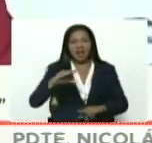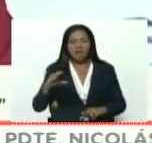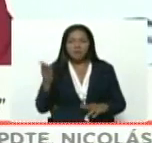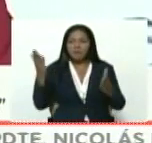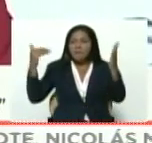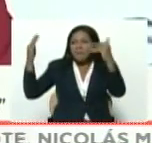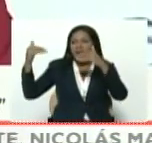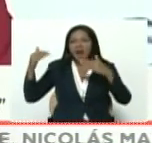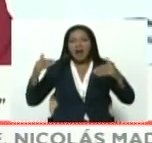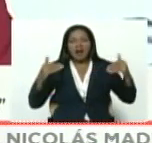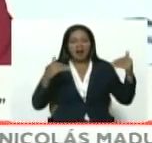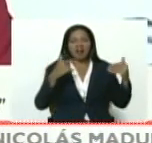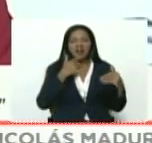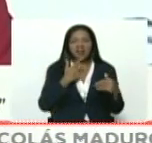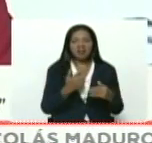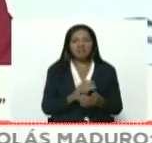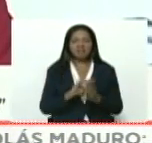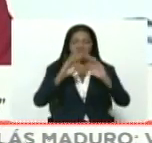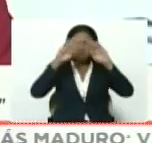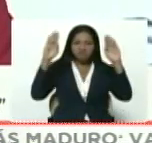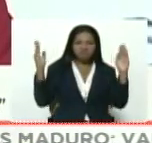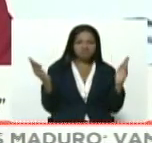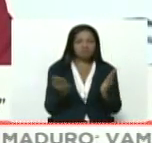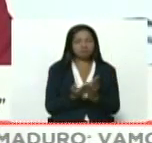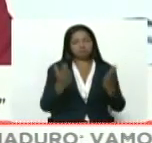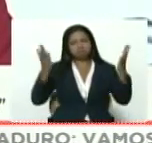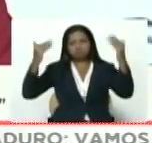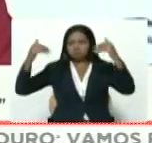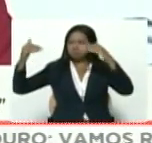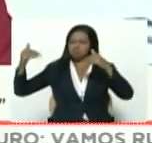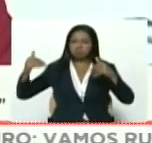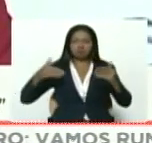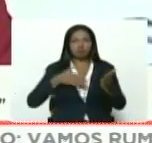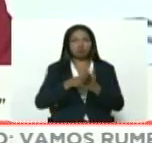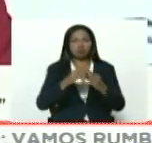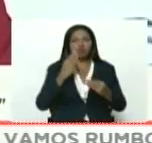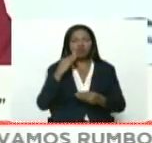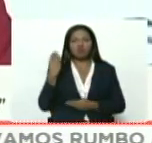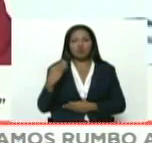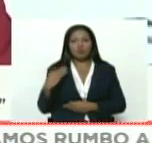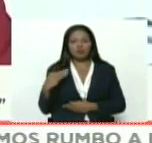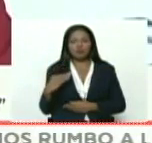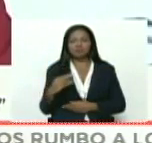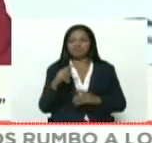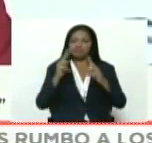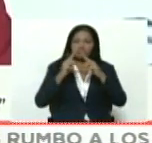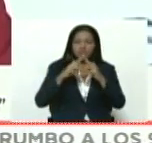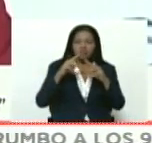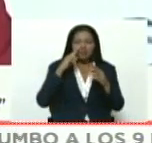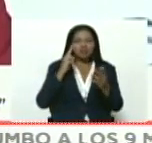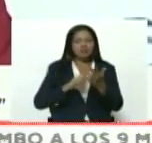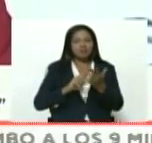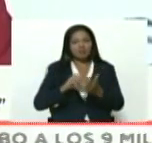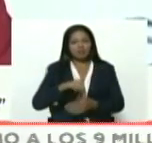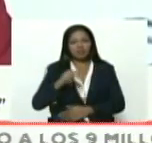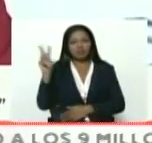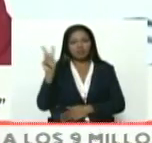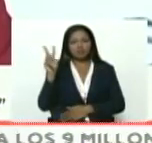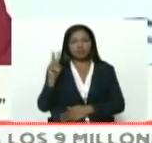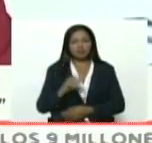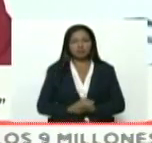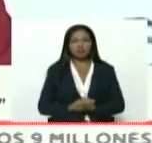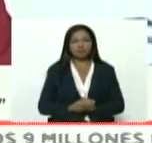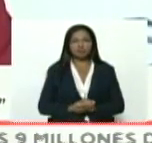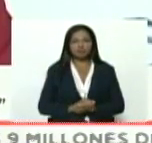vengan del mundo, que vengan sobre todo jóvenes a conocer la verdad venezolana y